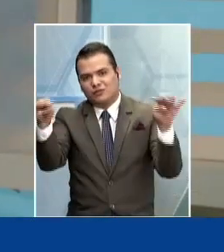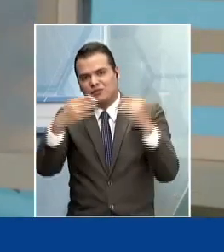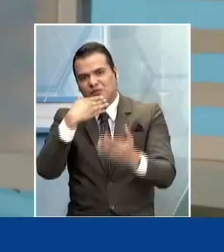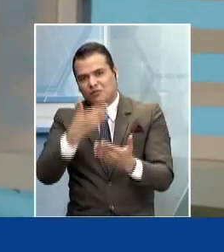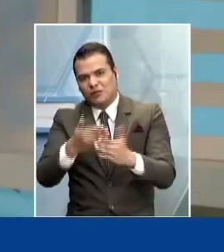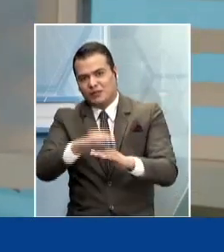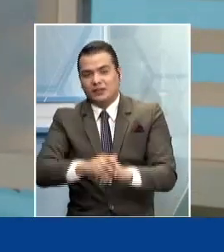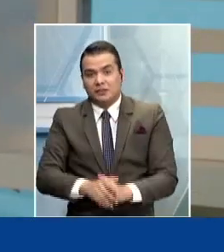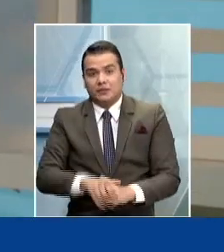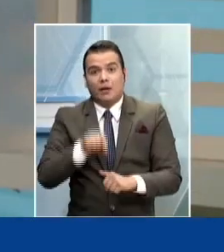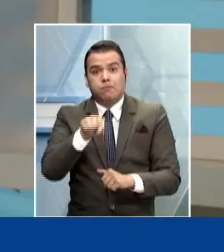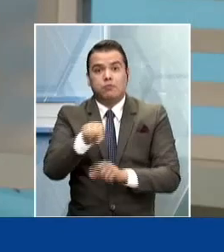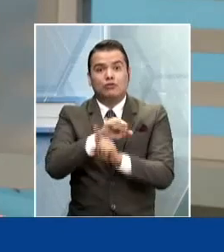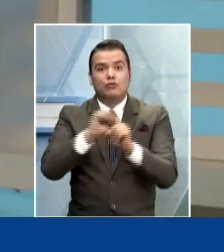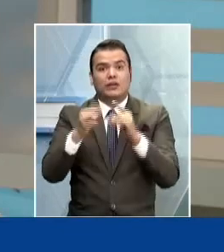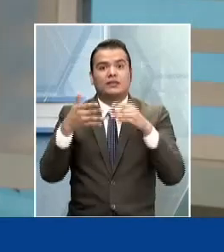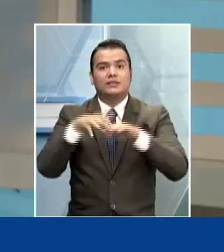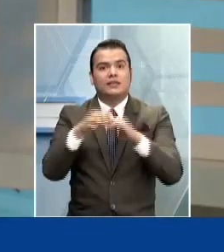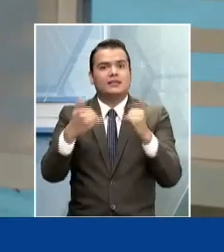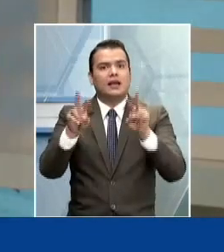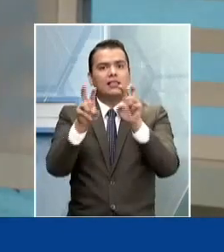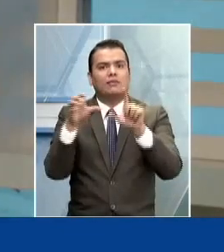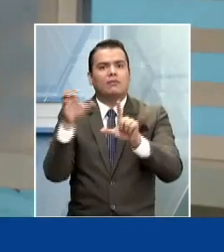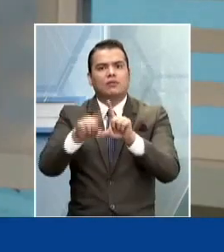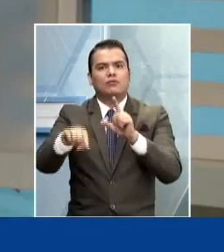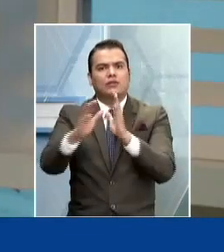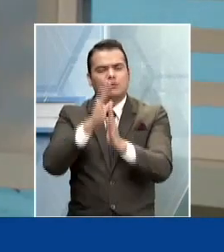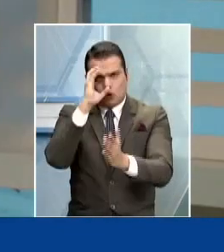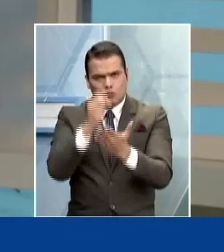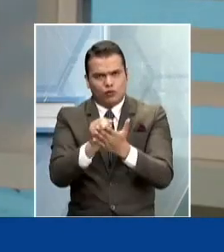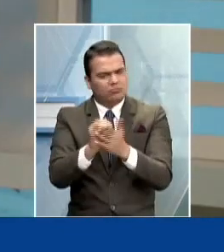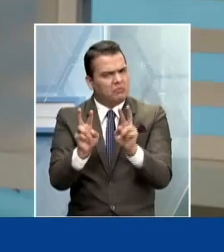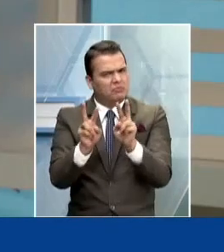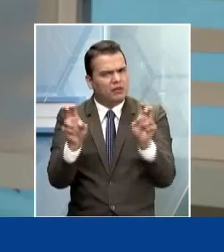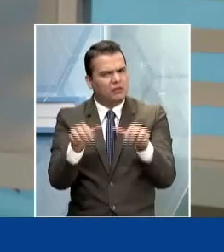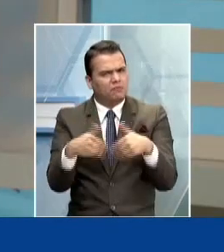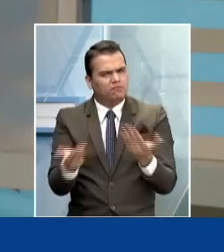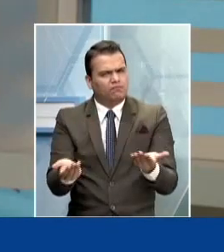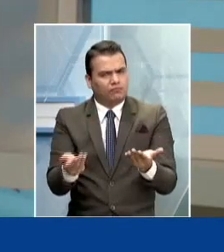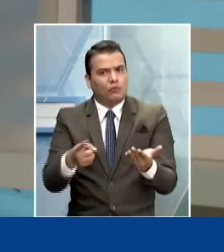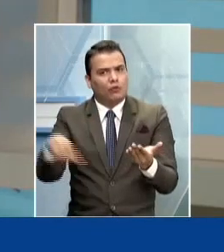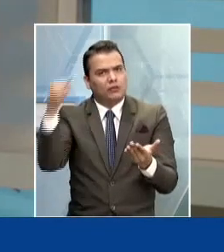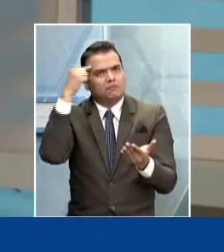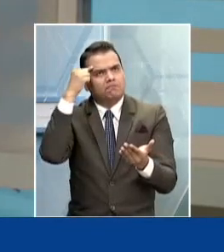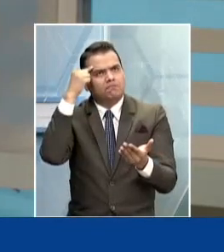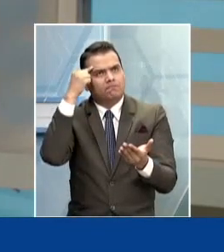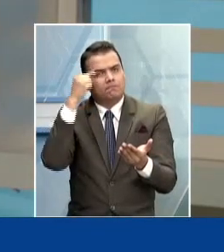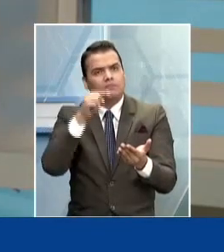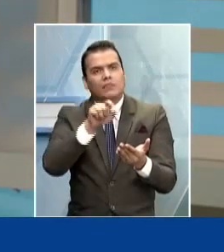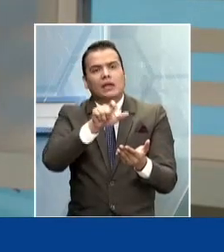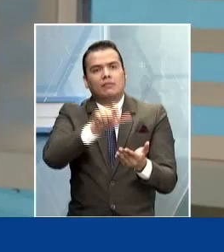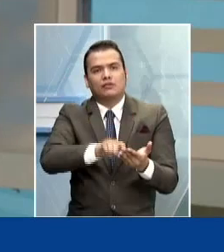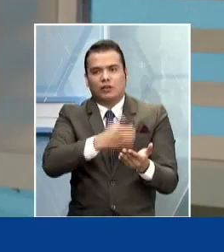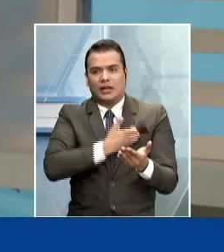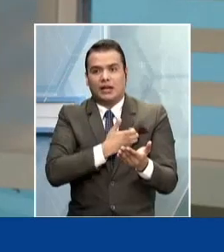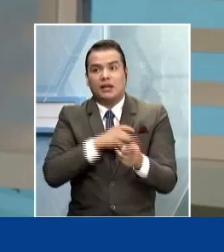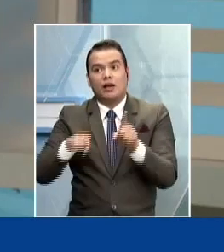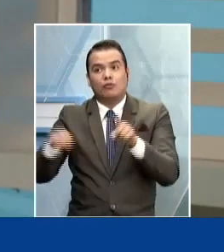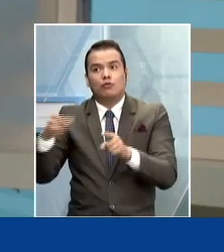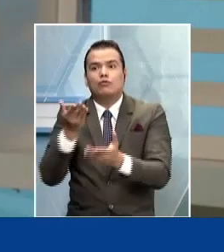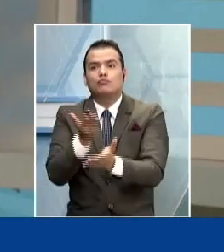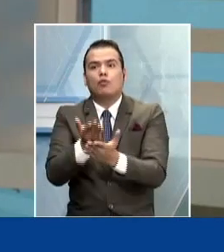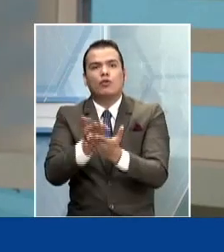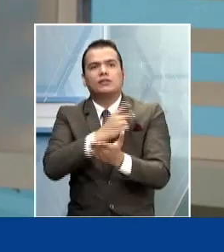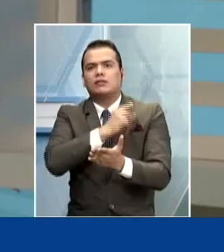nuestros televidentes. Desde este momento, nuestras redes sociales están disponibles para que nos diga está dispuesto a apoyar el proceso revocatoria que